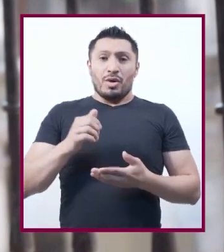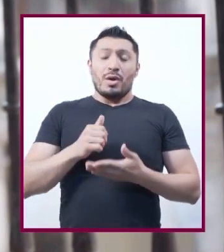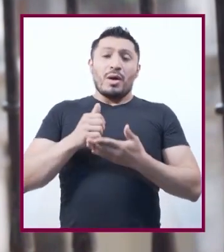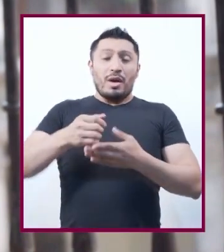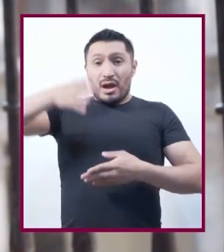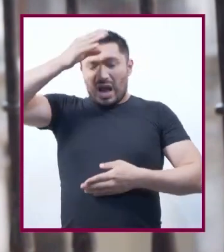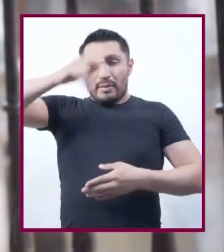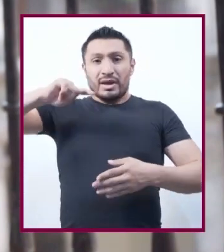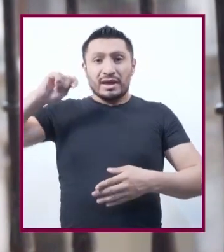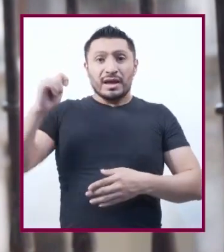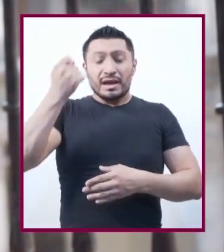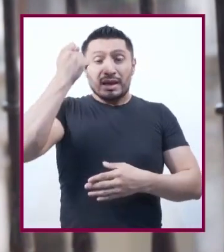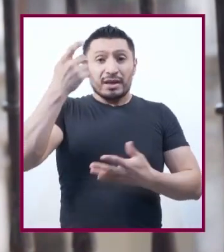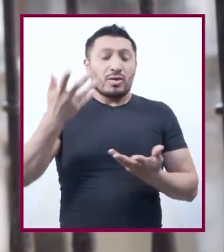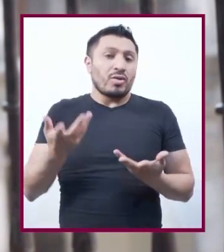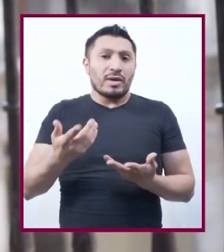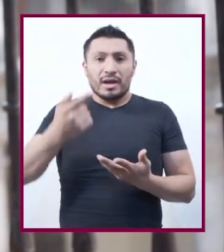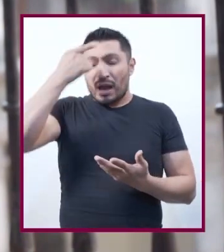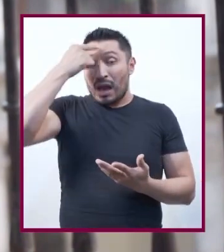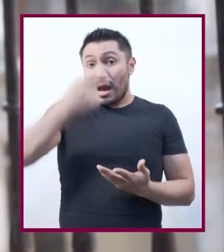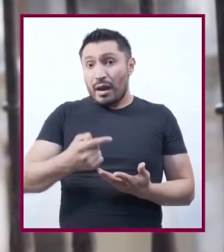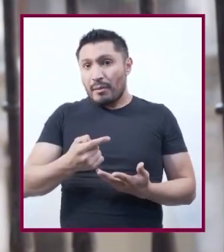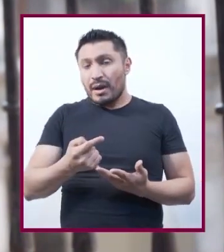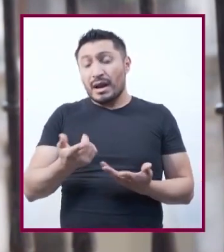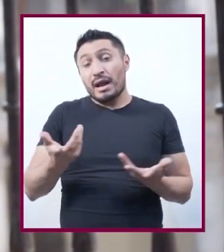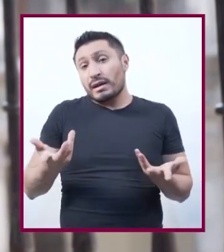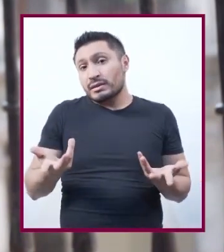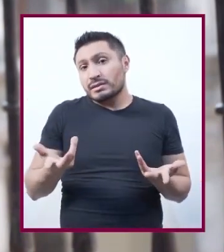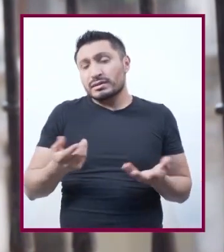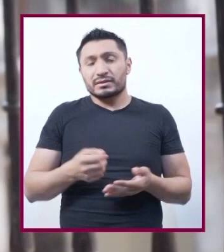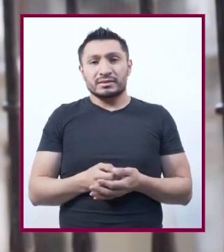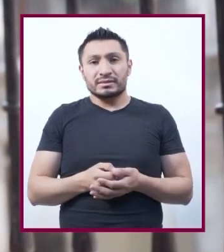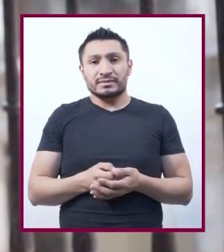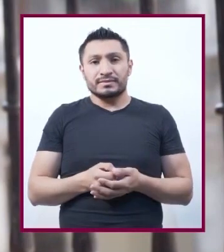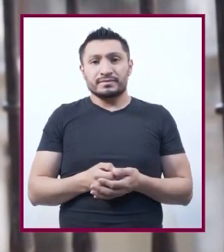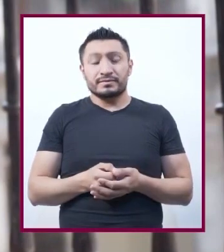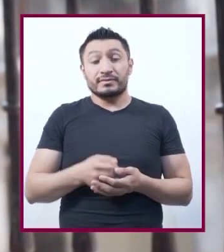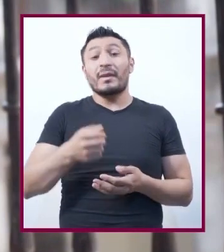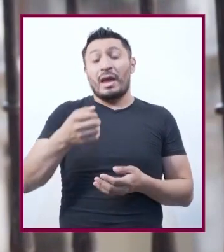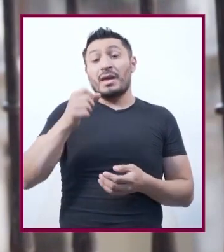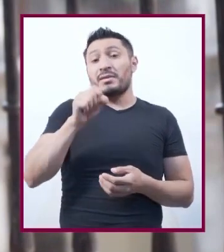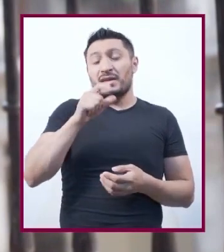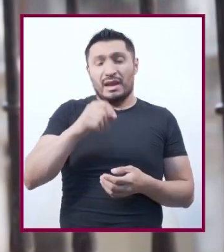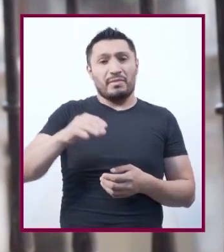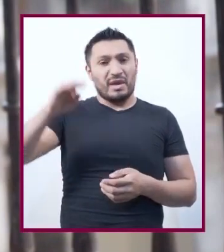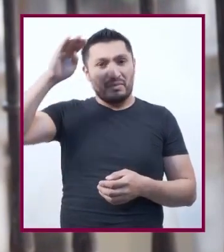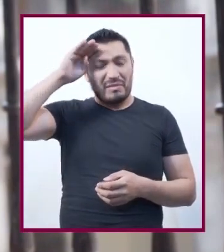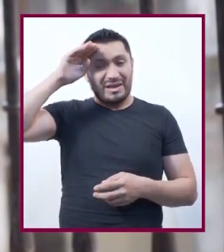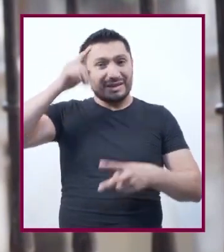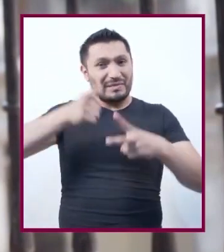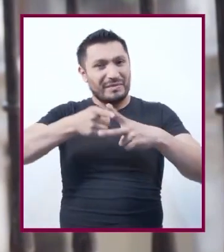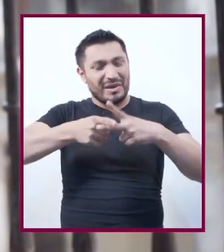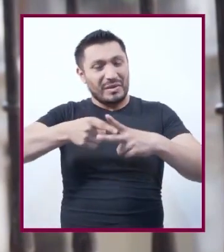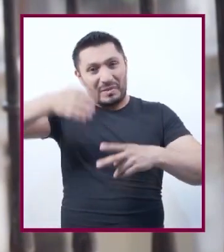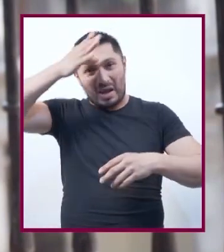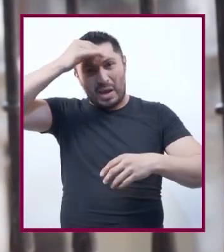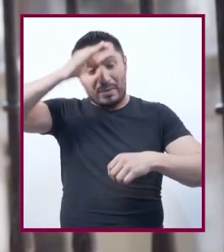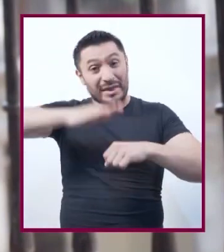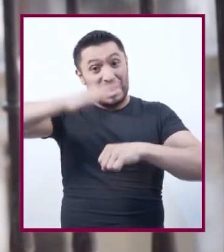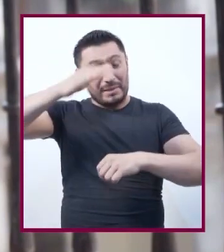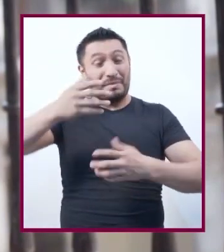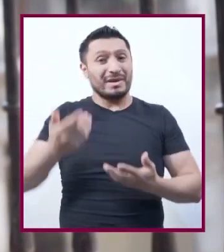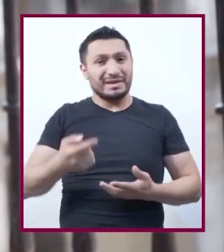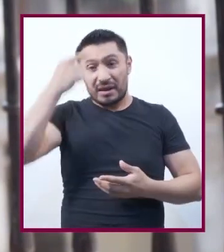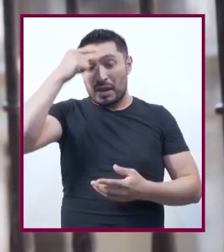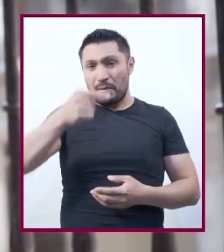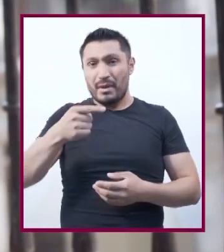de cultura digital para poder, con todo esto y el pensamiento matemático me